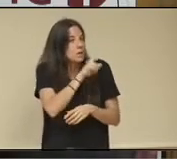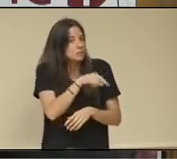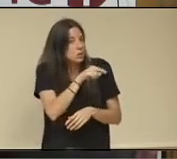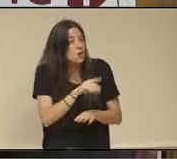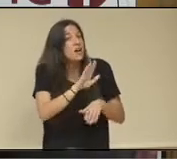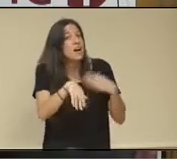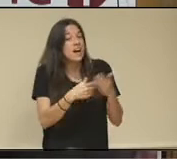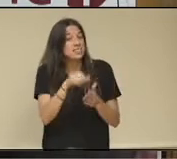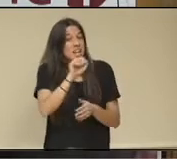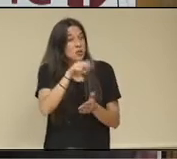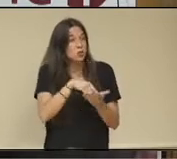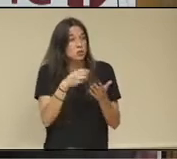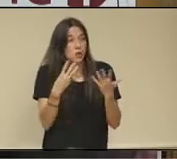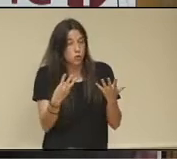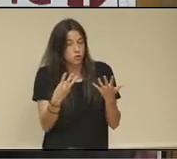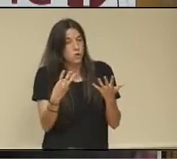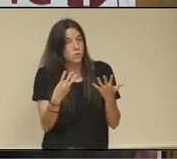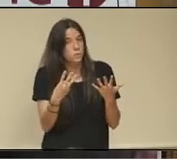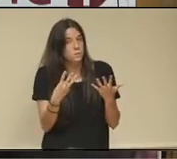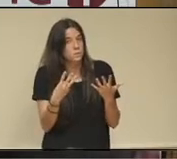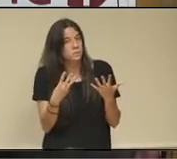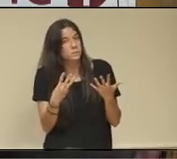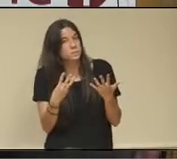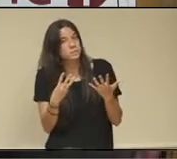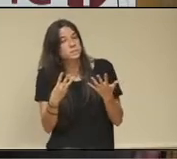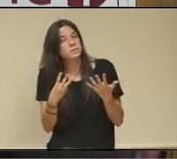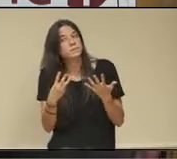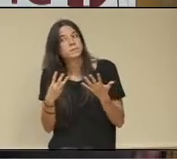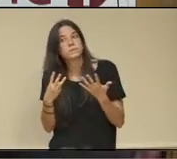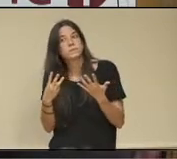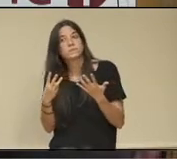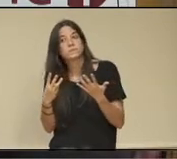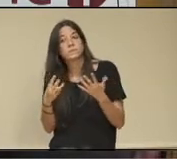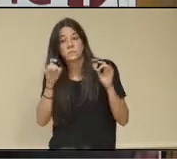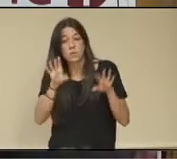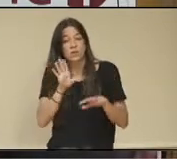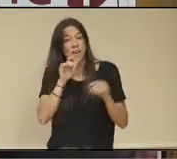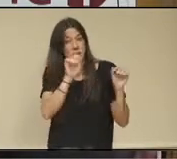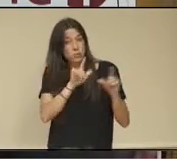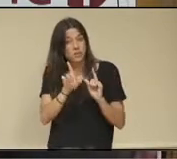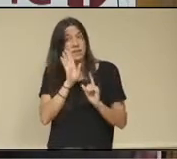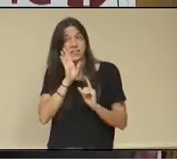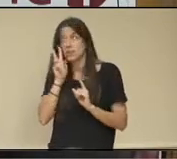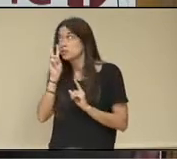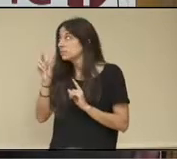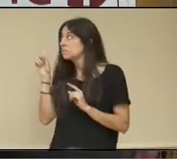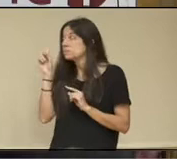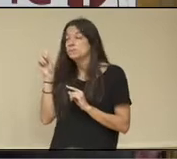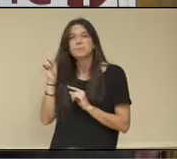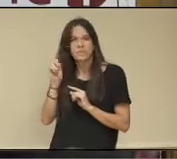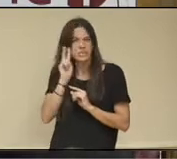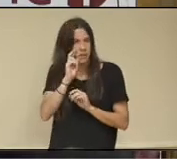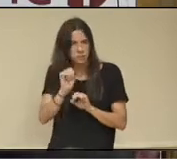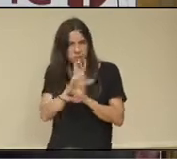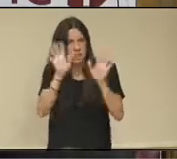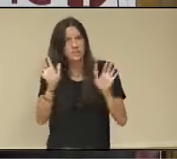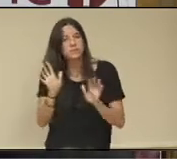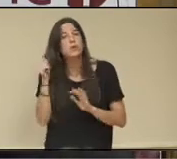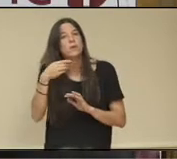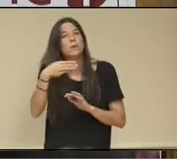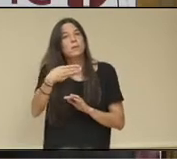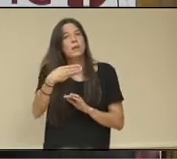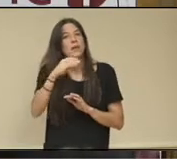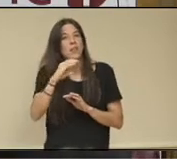año 2008, con el mismo en la diapositiva anterior se veía muy bien que